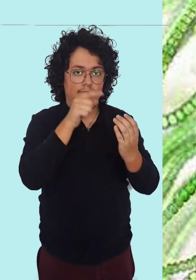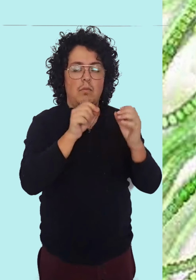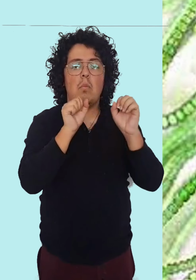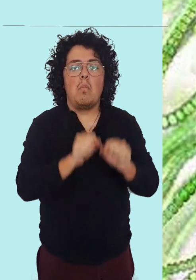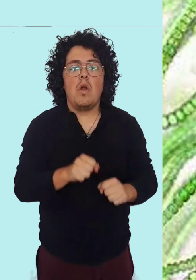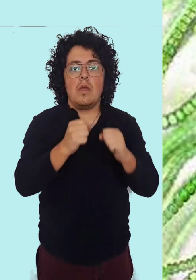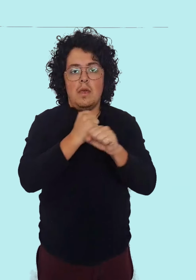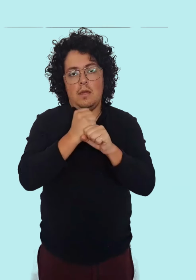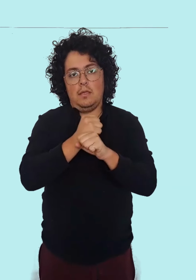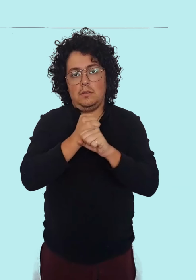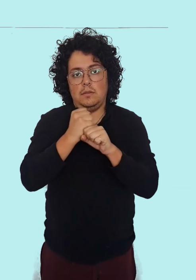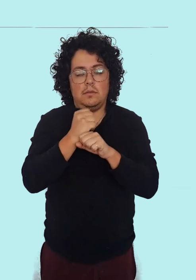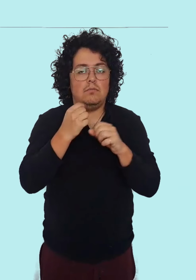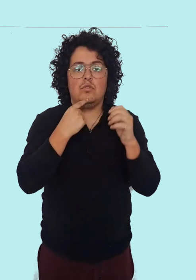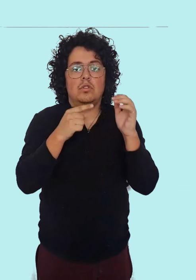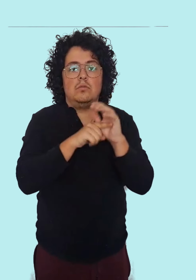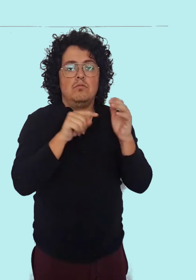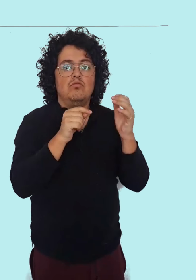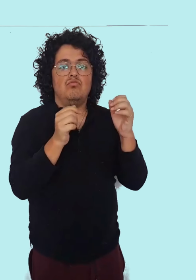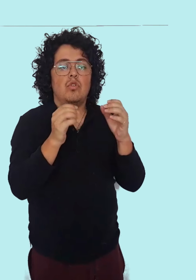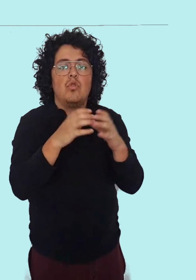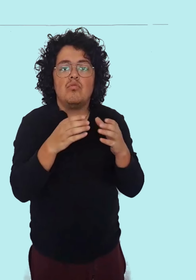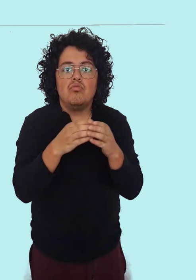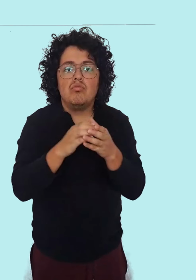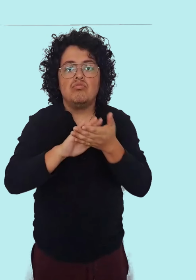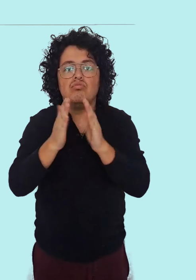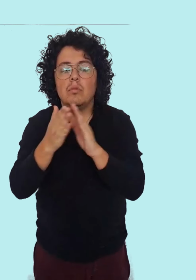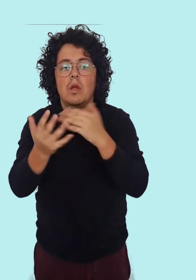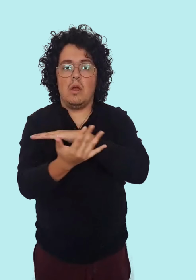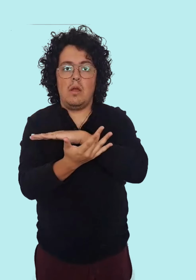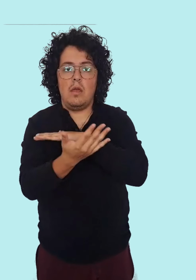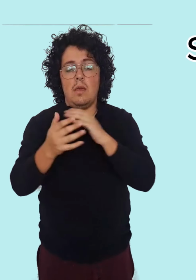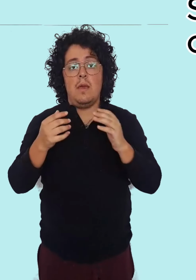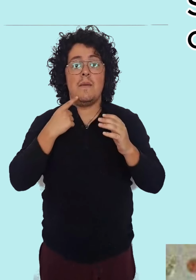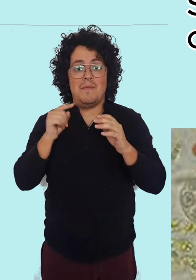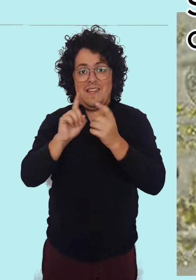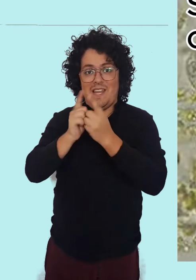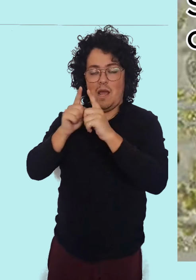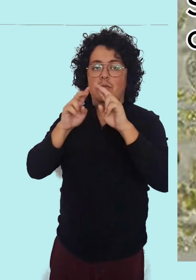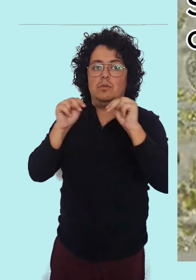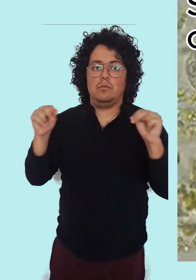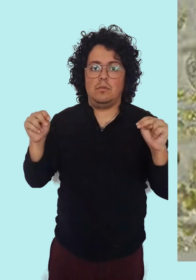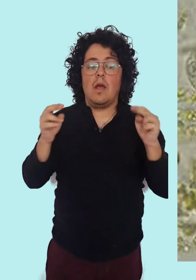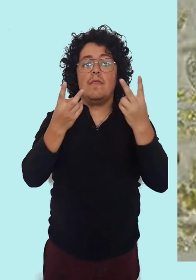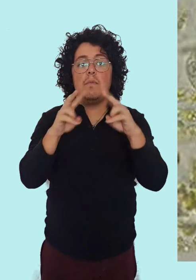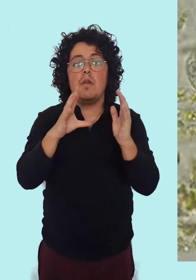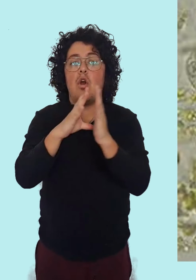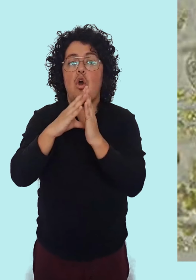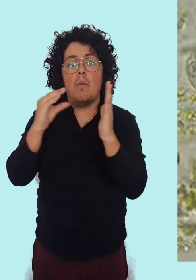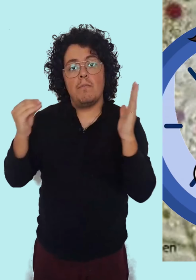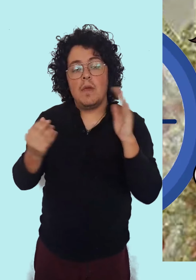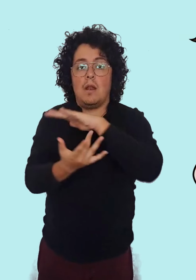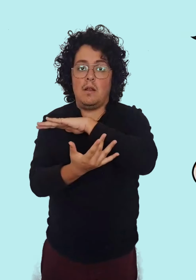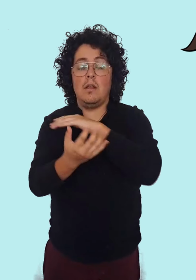químicos naturales. Desde una perspectiva ecológica, esta columna permite analizar la sucesión de comunidades algales a lo largo